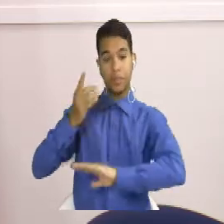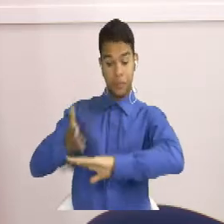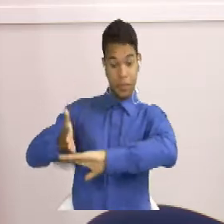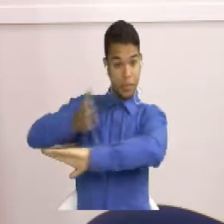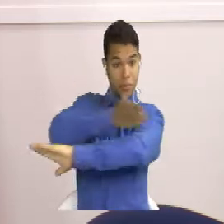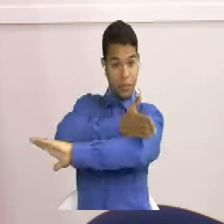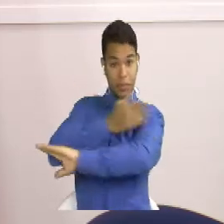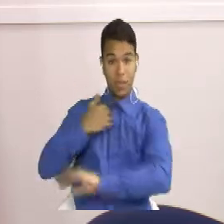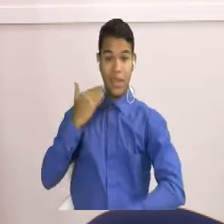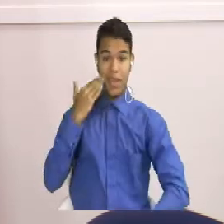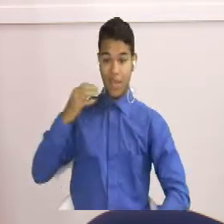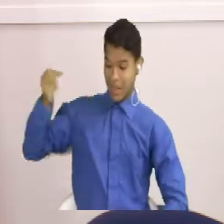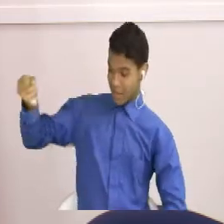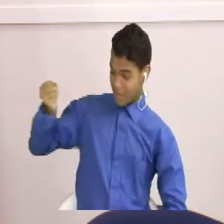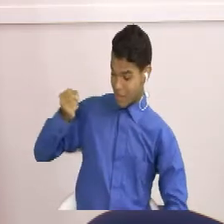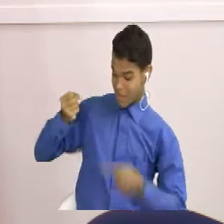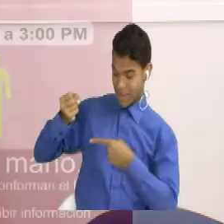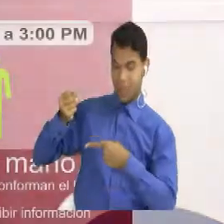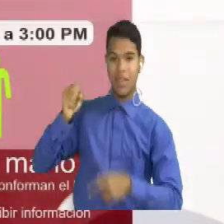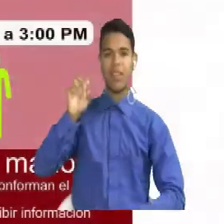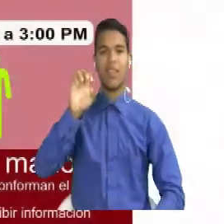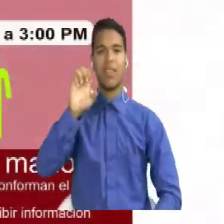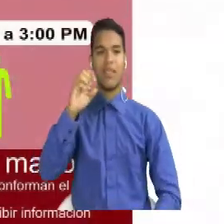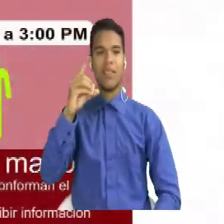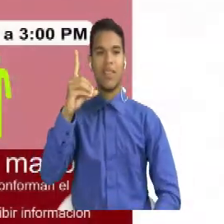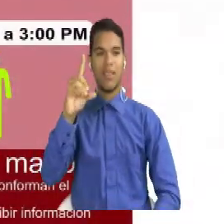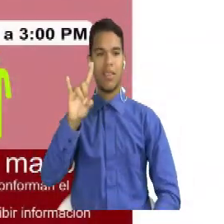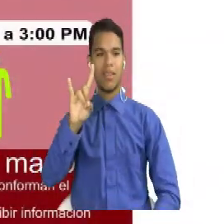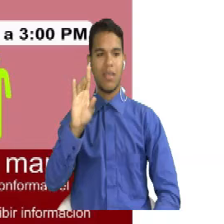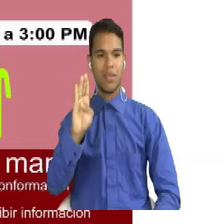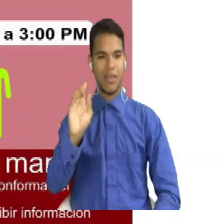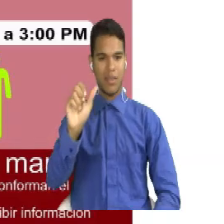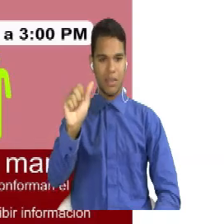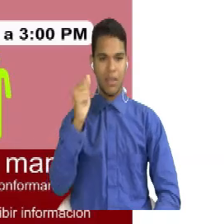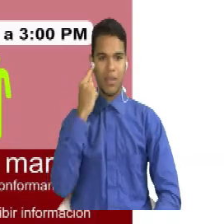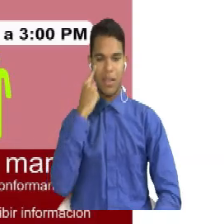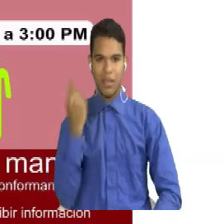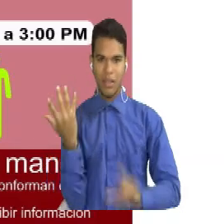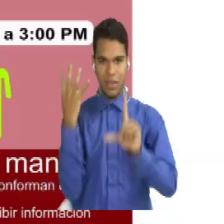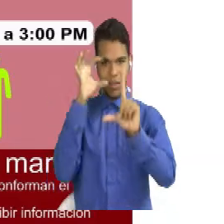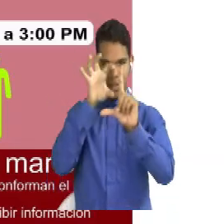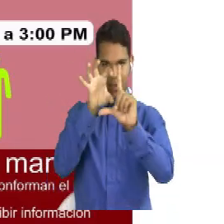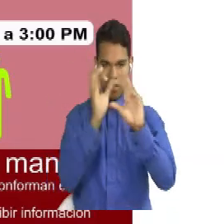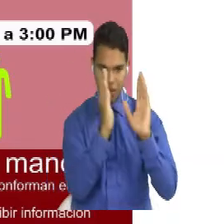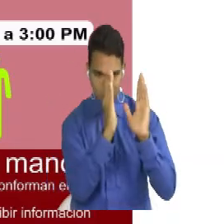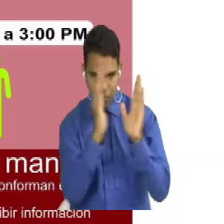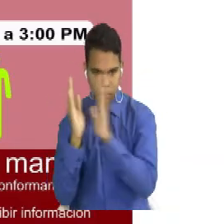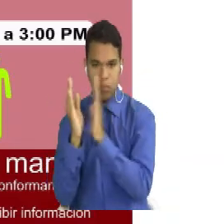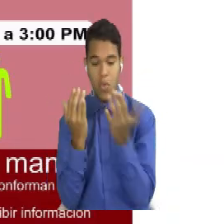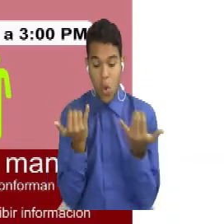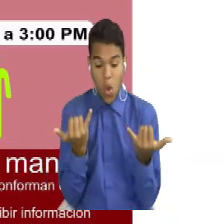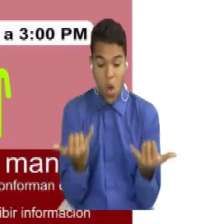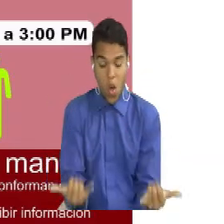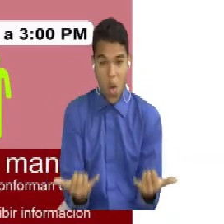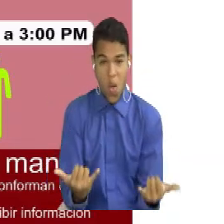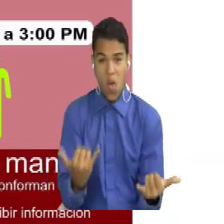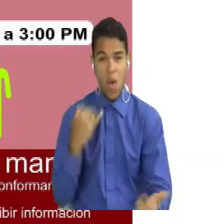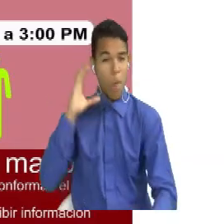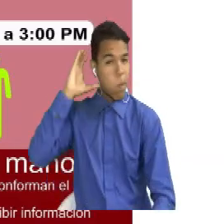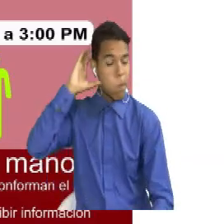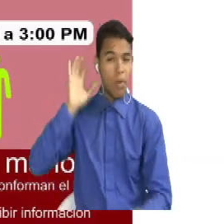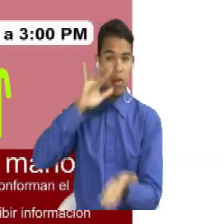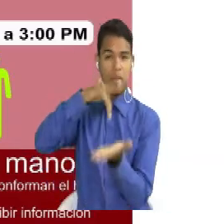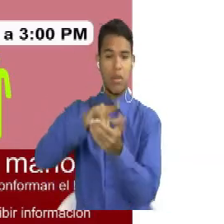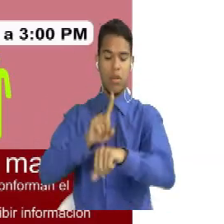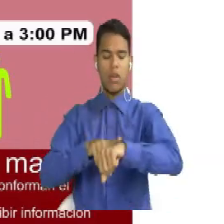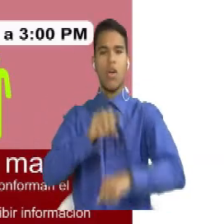presentar la invitada tema del día sobre Edua. Ustedes pueden observar ahí en pantalla, Edua va a estar hoy haciendo presencia de 8 a